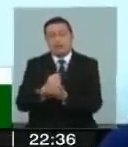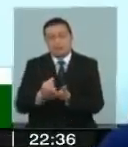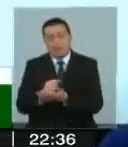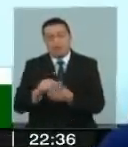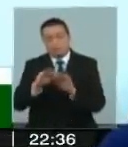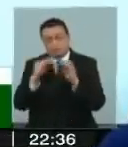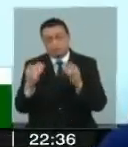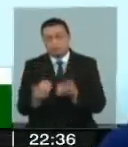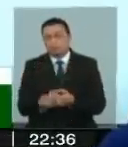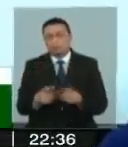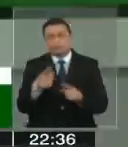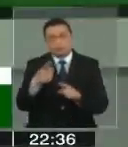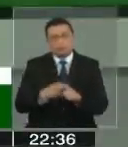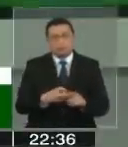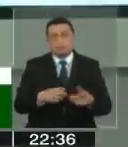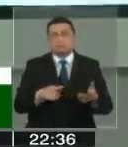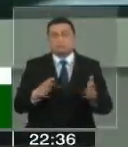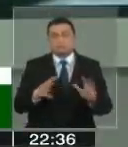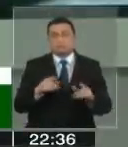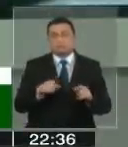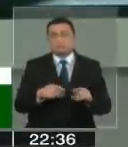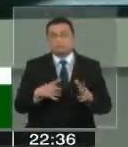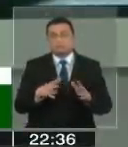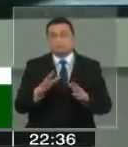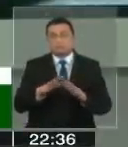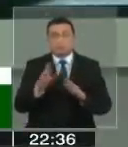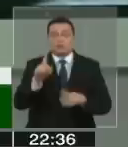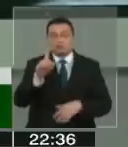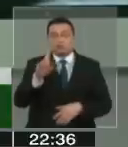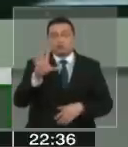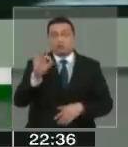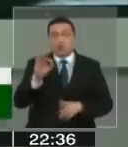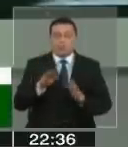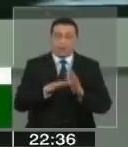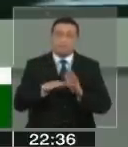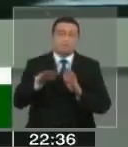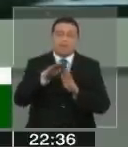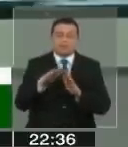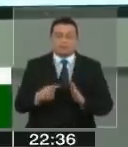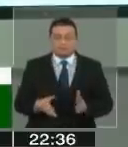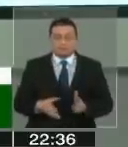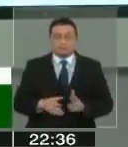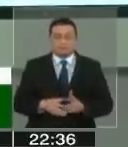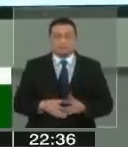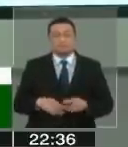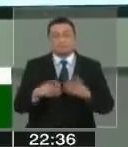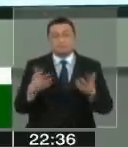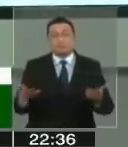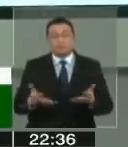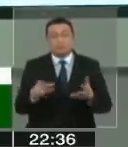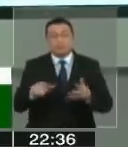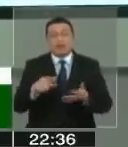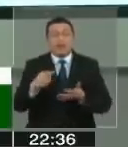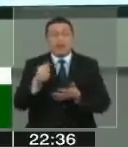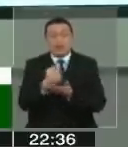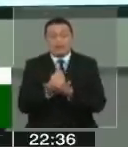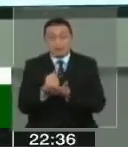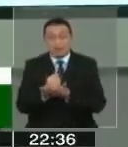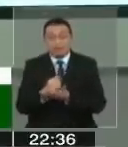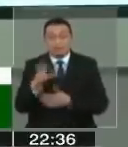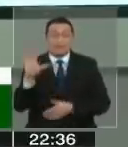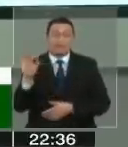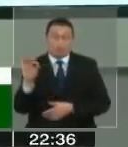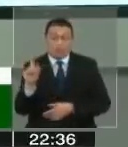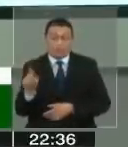remedio? Entre terapia, remedio, todo lo relacionado, sobre 150. Porque ya el medicamento te sale